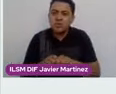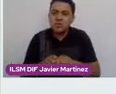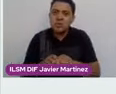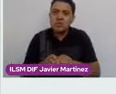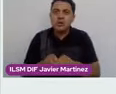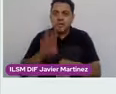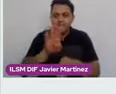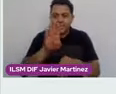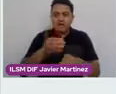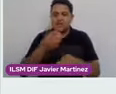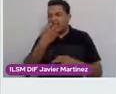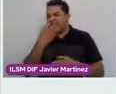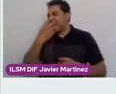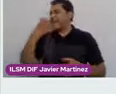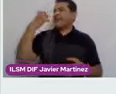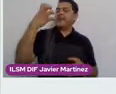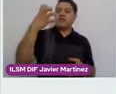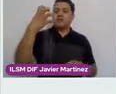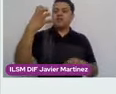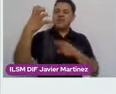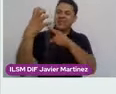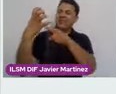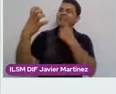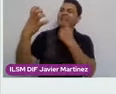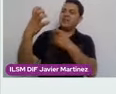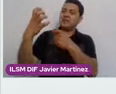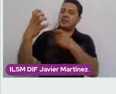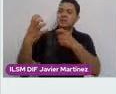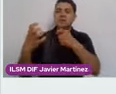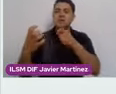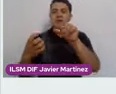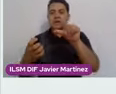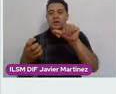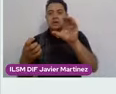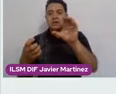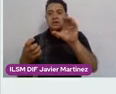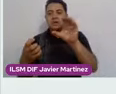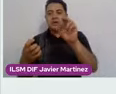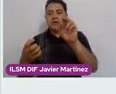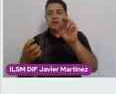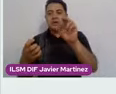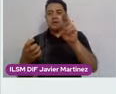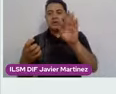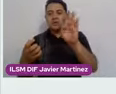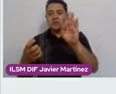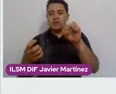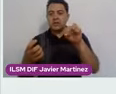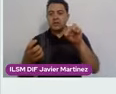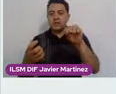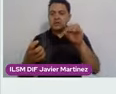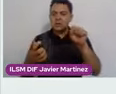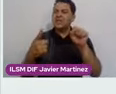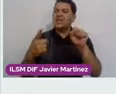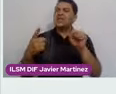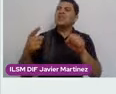llama tinnitus. La manera como un oído dice que estoy dañado es zumbando, con este zumbido,